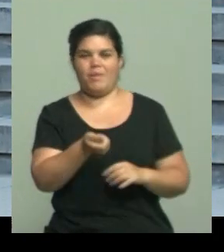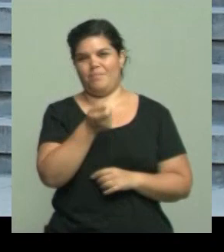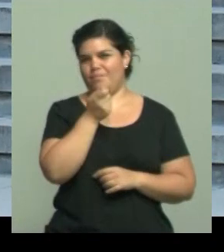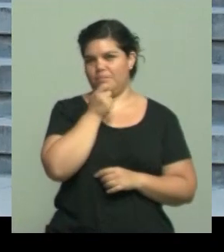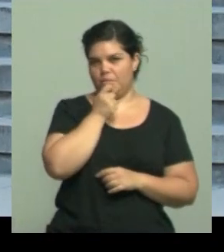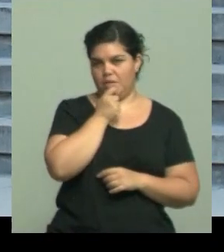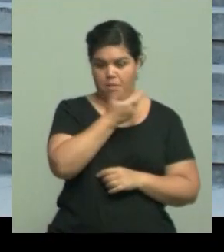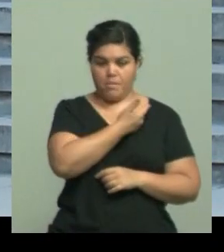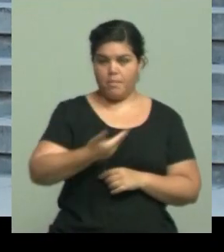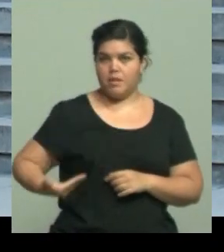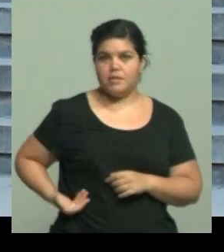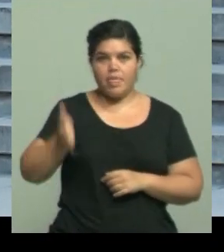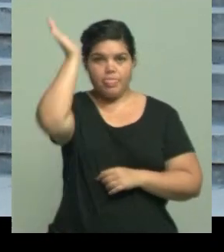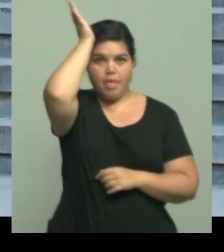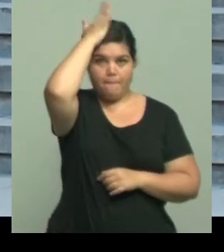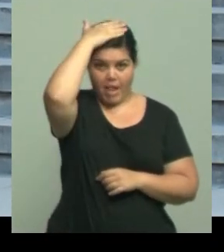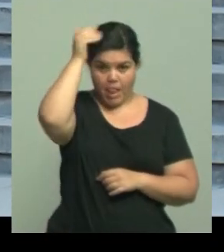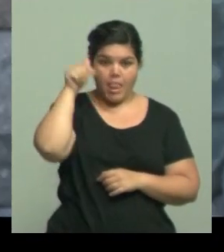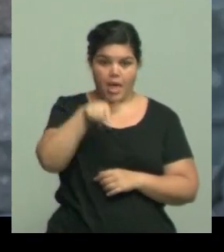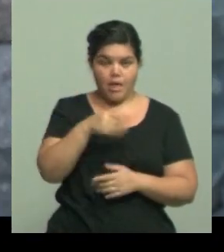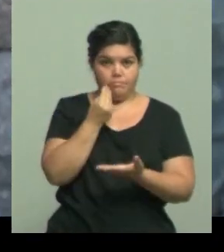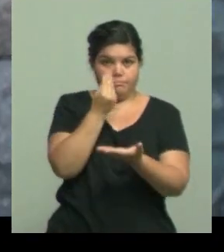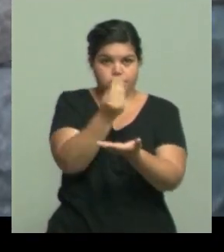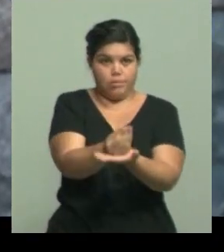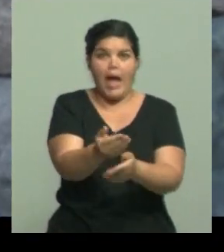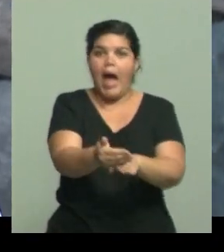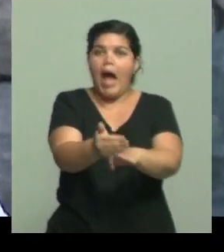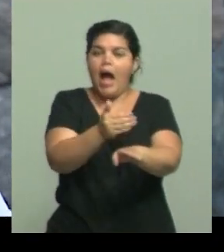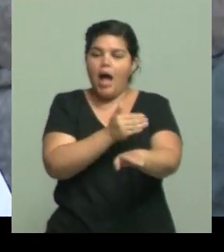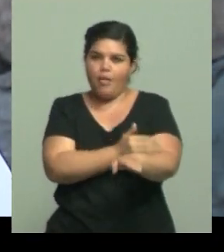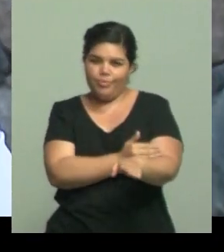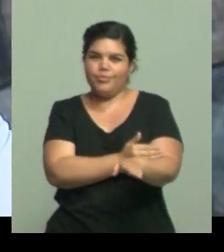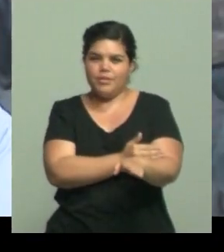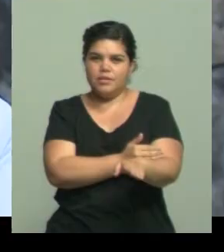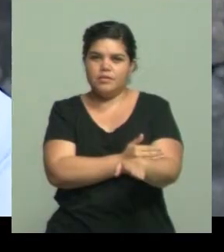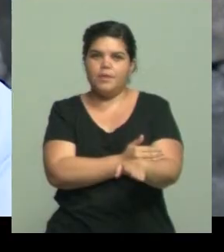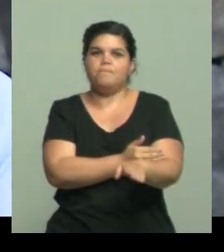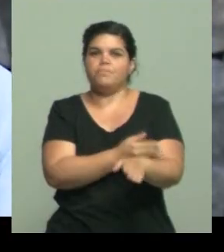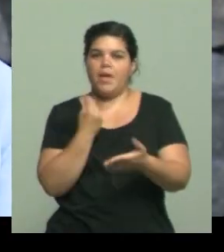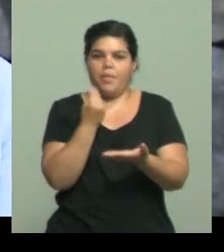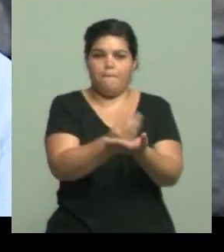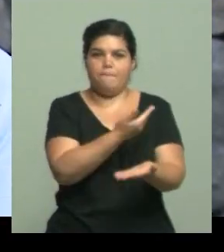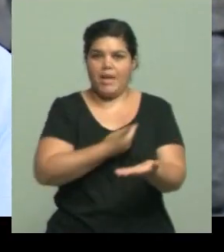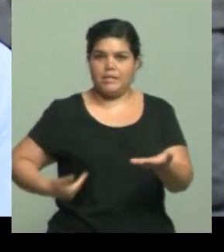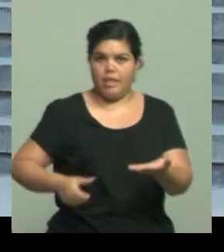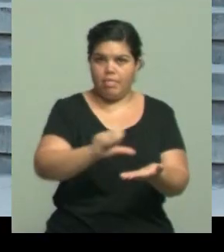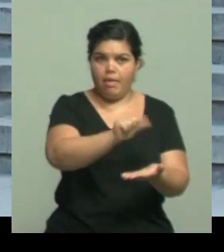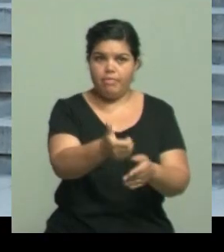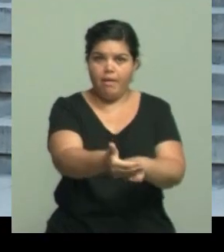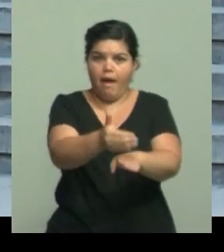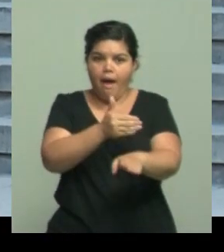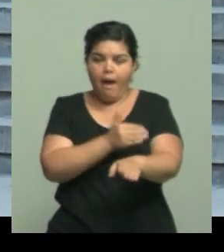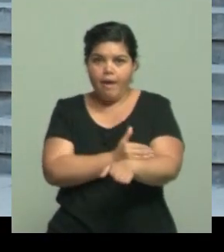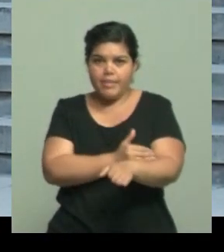del presidente Javier Milei, que surge, que tuvo una relación antes de su presidencia con los medios de comunicación en el